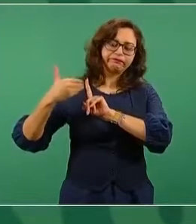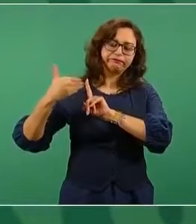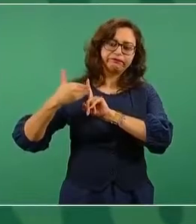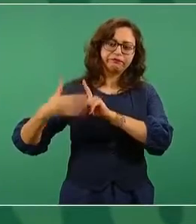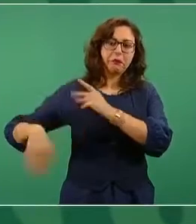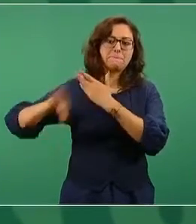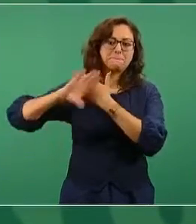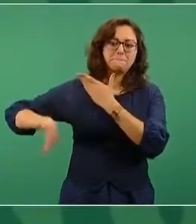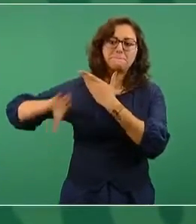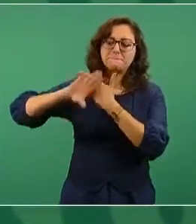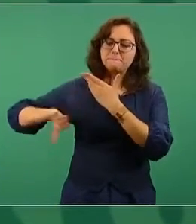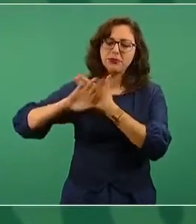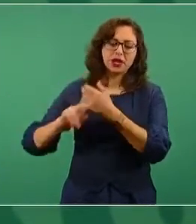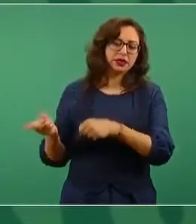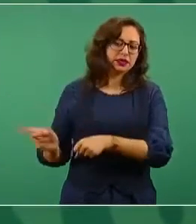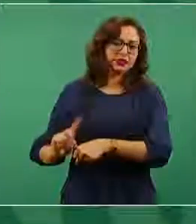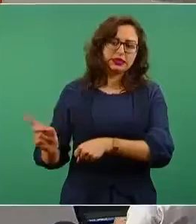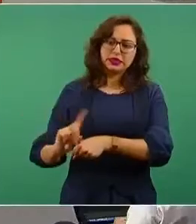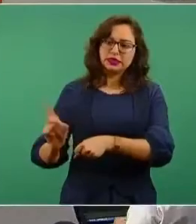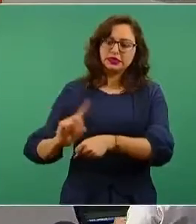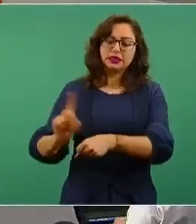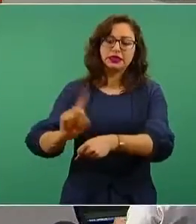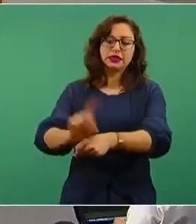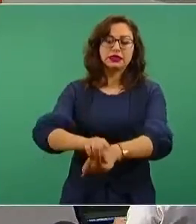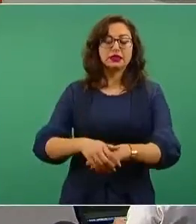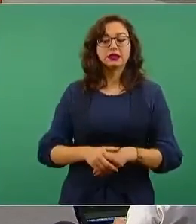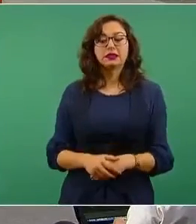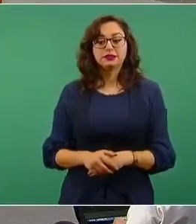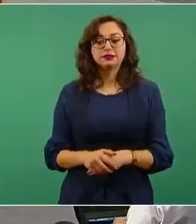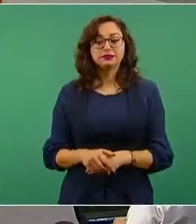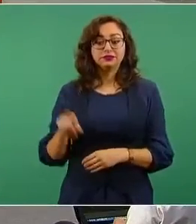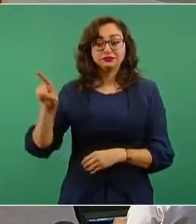también. Entonces ahora están diciendo